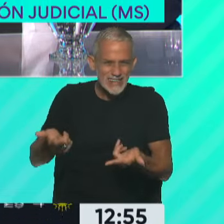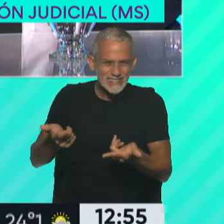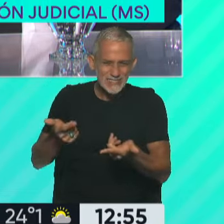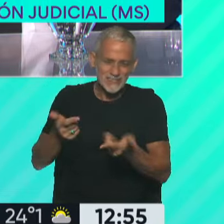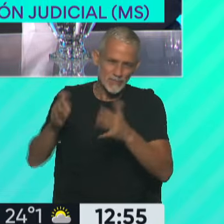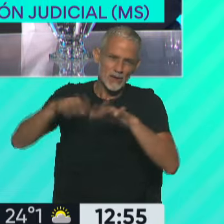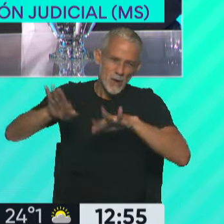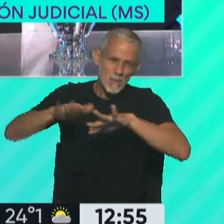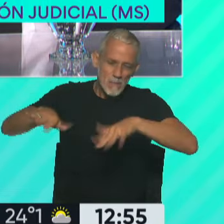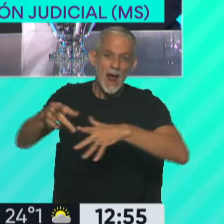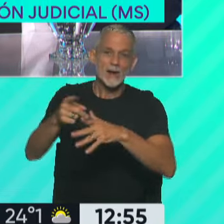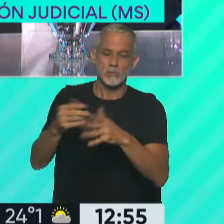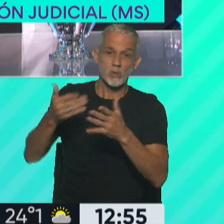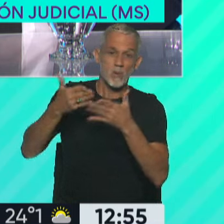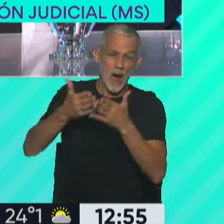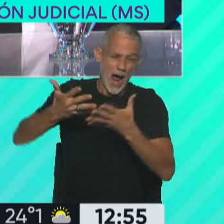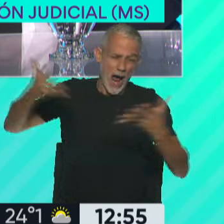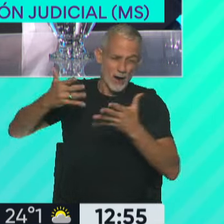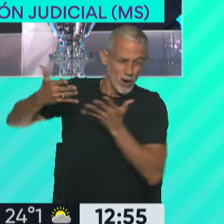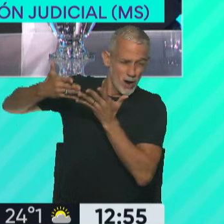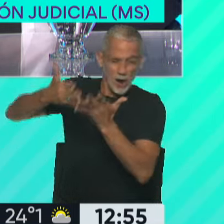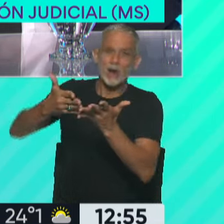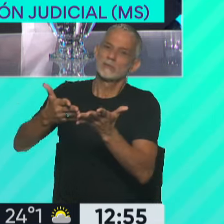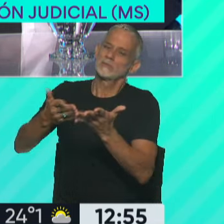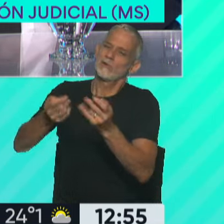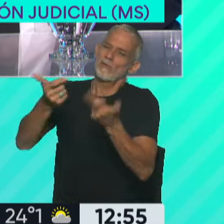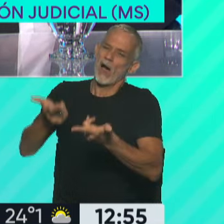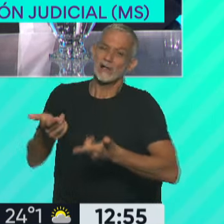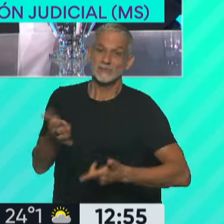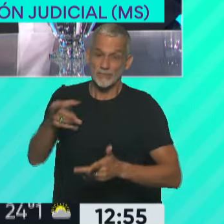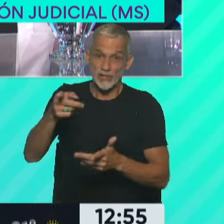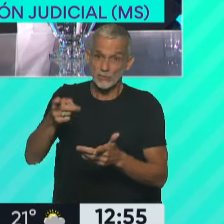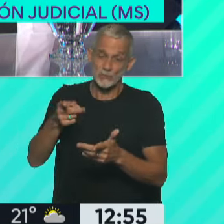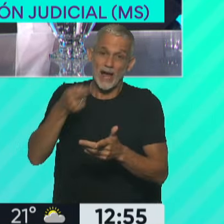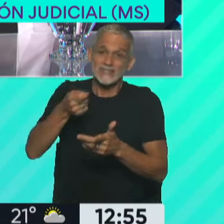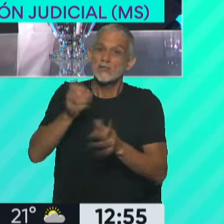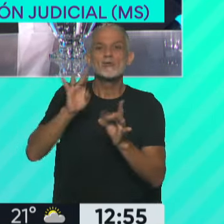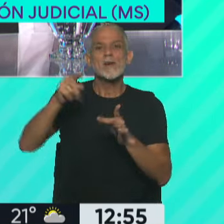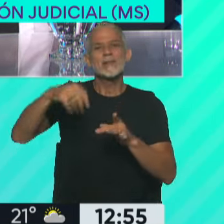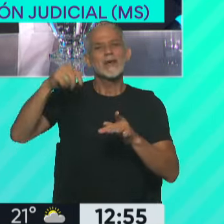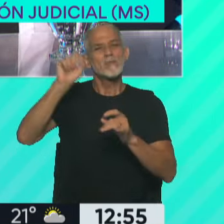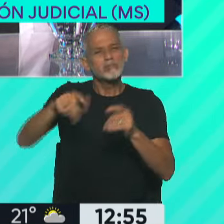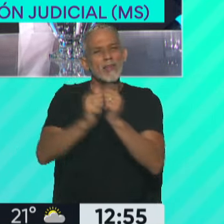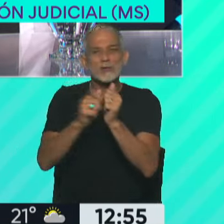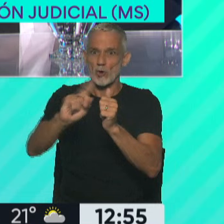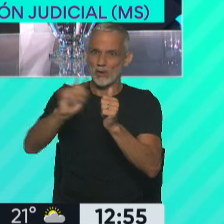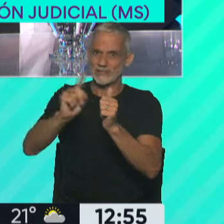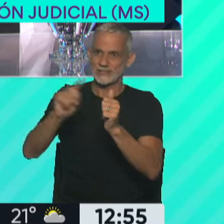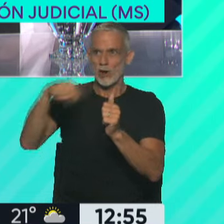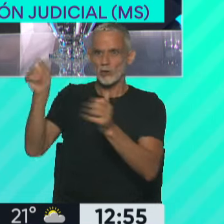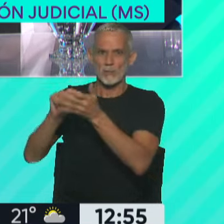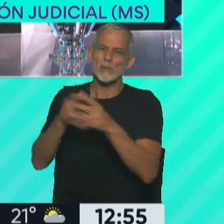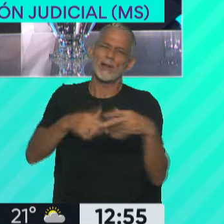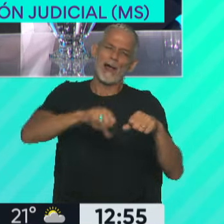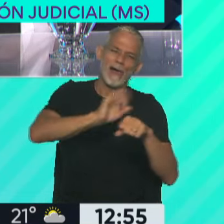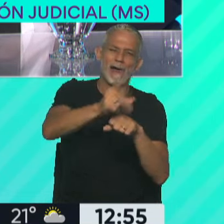y náutica, ¿no? Los ingresos de grandes barcos, las posibilidades. Hablamos de un crimen transnacional. Este no es un crimen local, esto no es un motochorro,